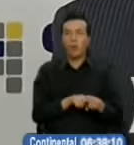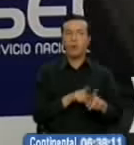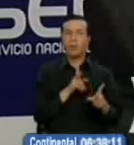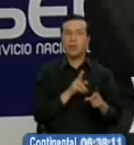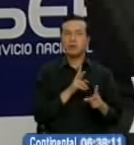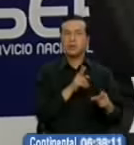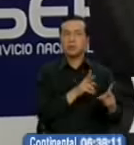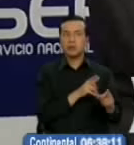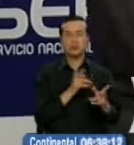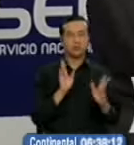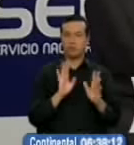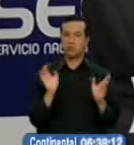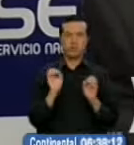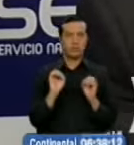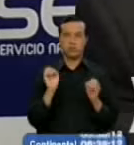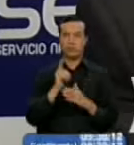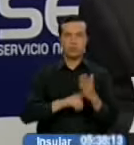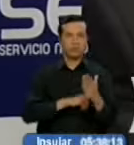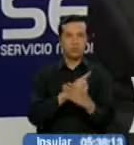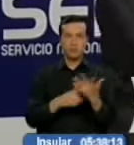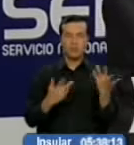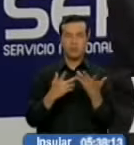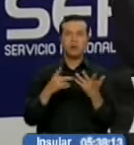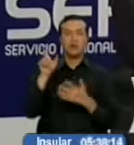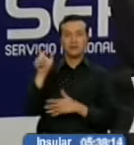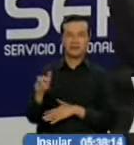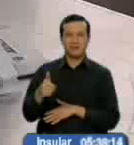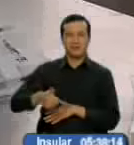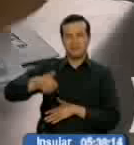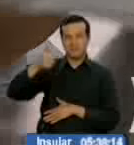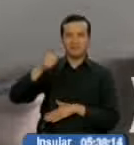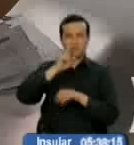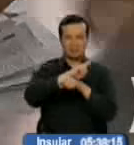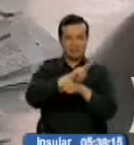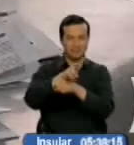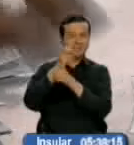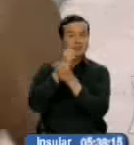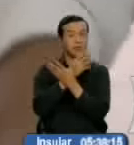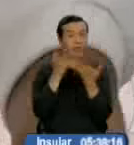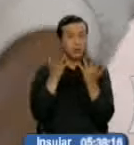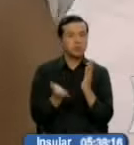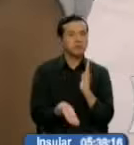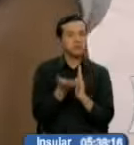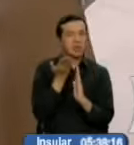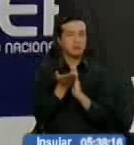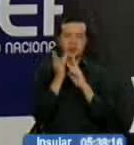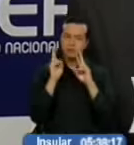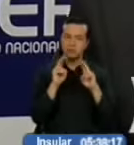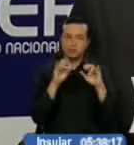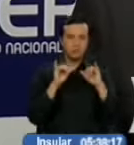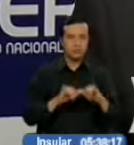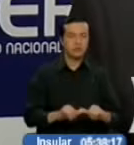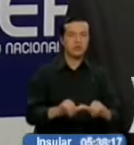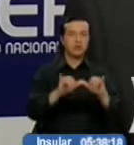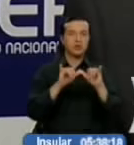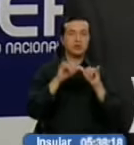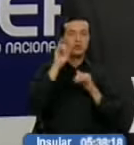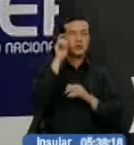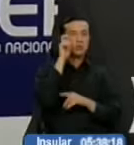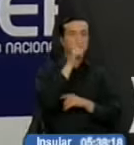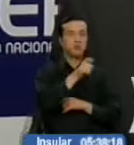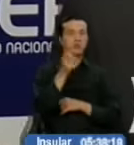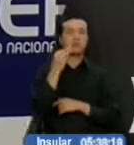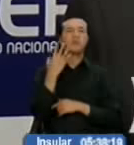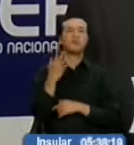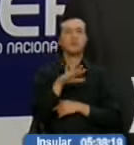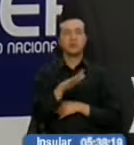medicamento. Cristian Ruiz, intendente general de Control de Poder del Mercado, manifestó el avance en estas indagaciones. La superintendencia ha realizado